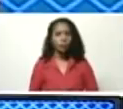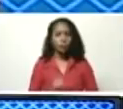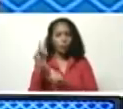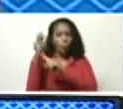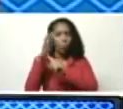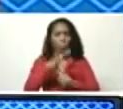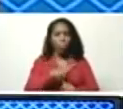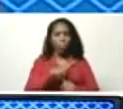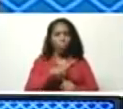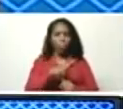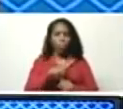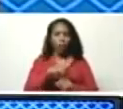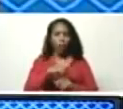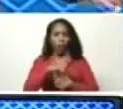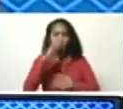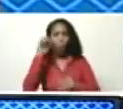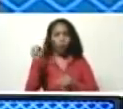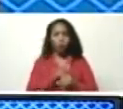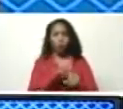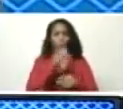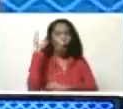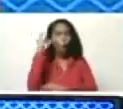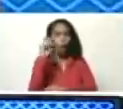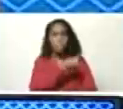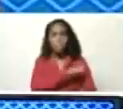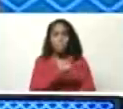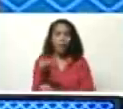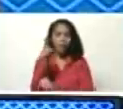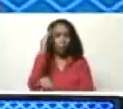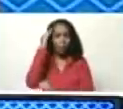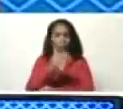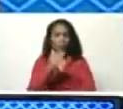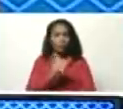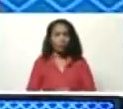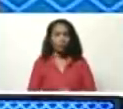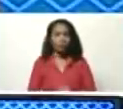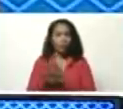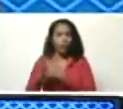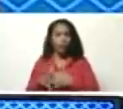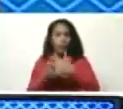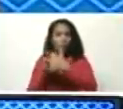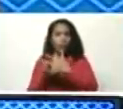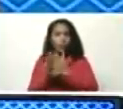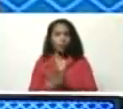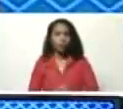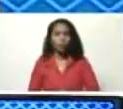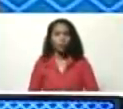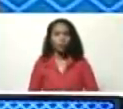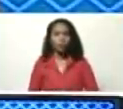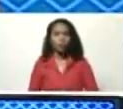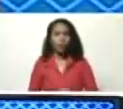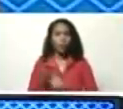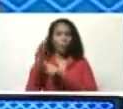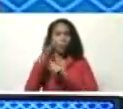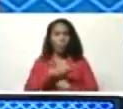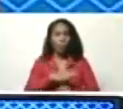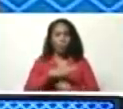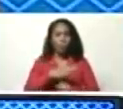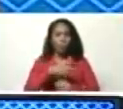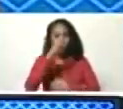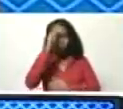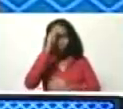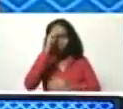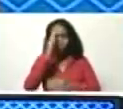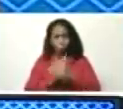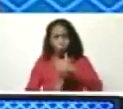sometido a la humillación de que en Colombia mandan los militares estadounidenses, sometido a la humillación de